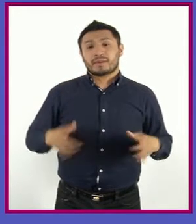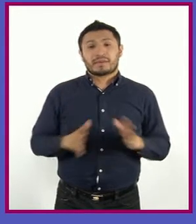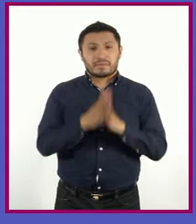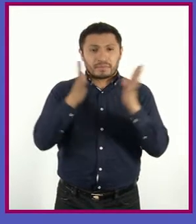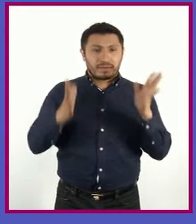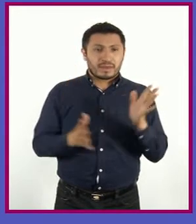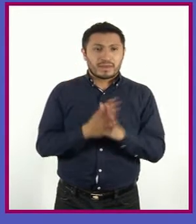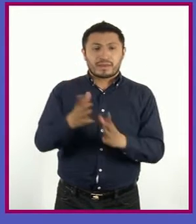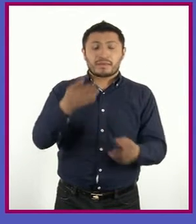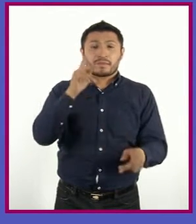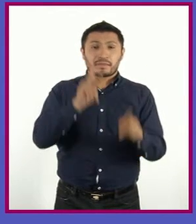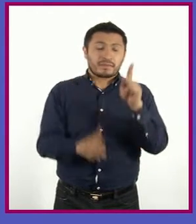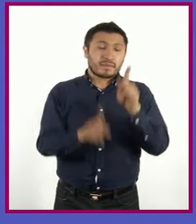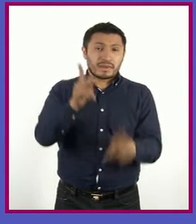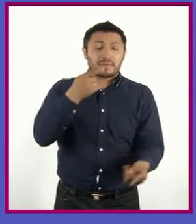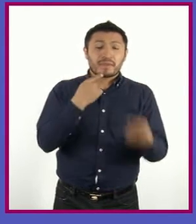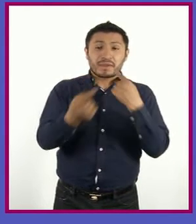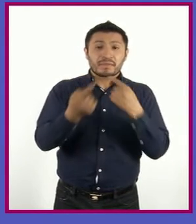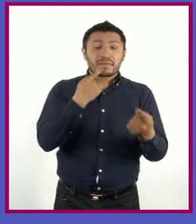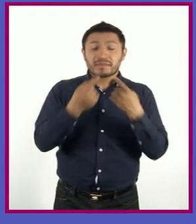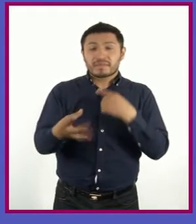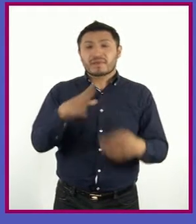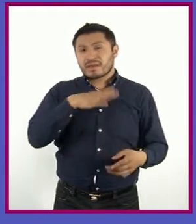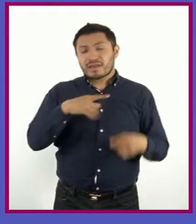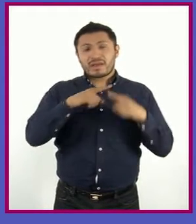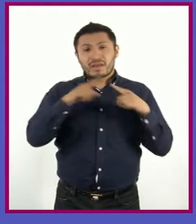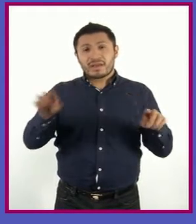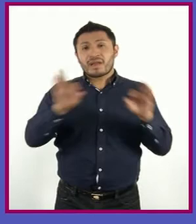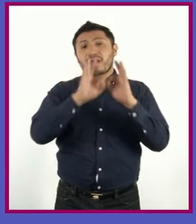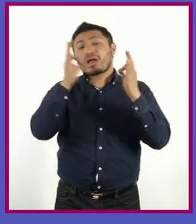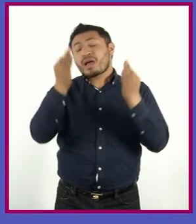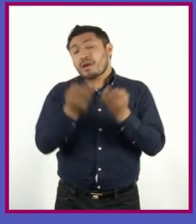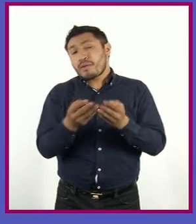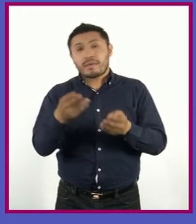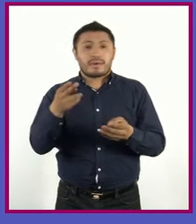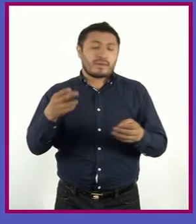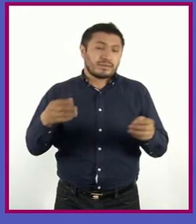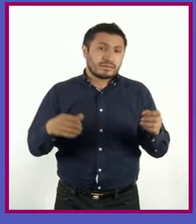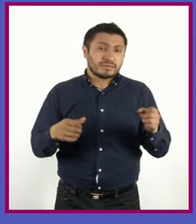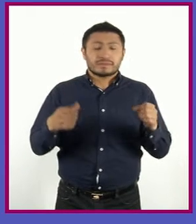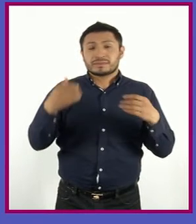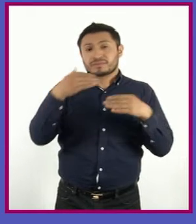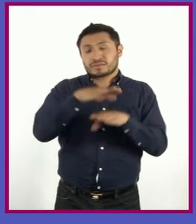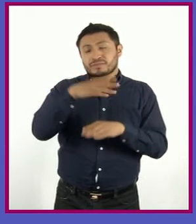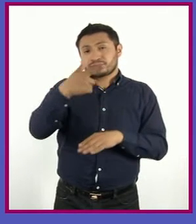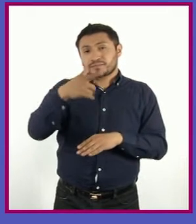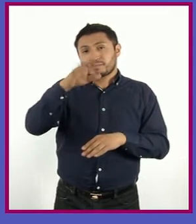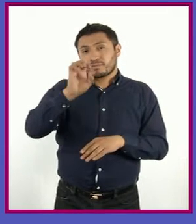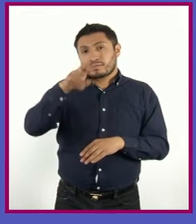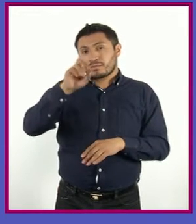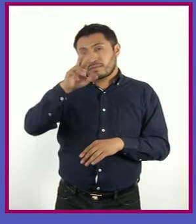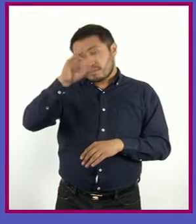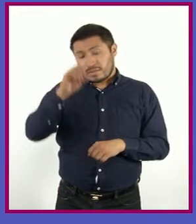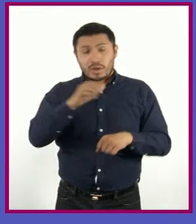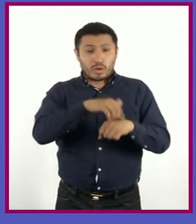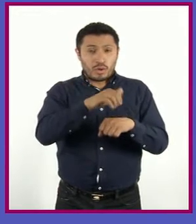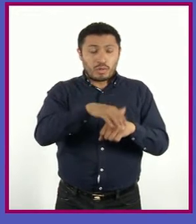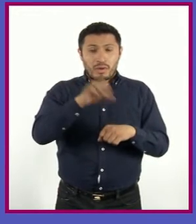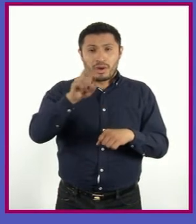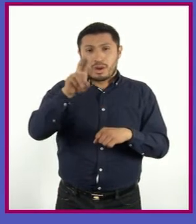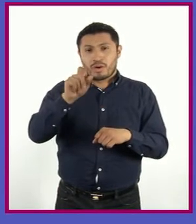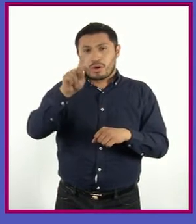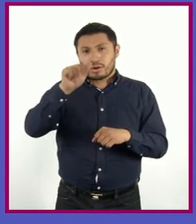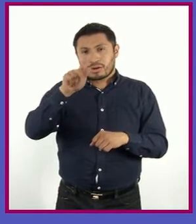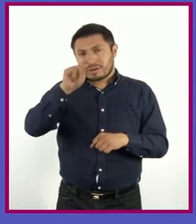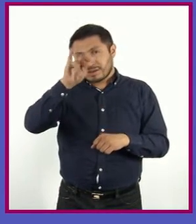el discurso. Tienen formas diferentes, tanto en función del género y el número de los sustantivos, como